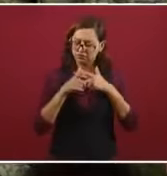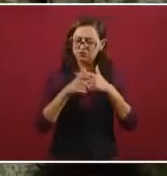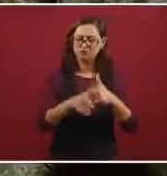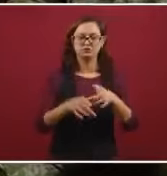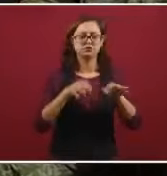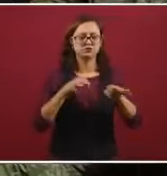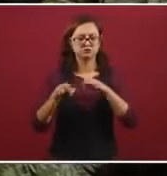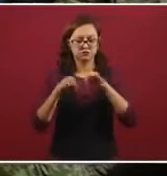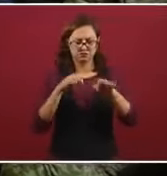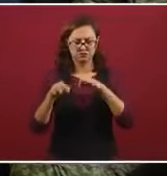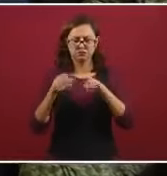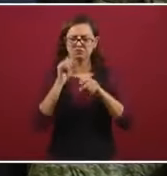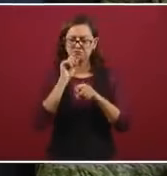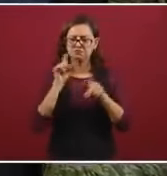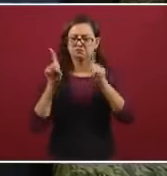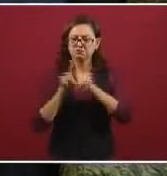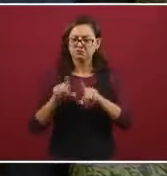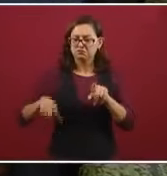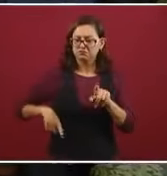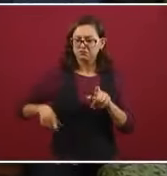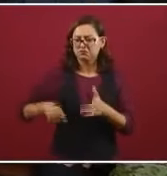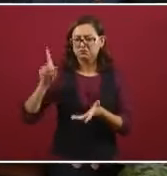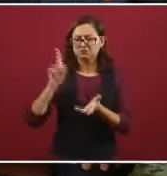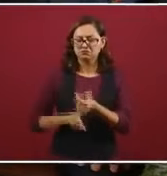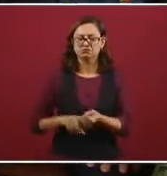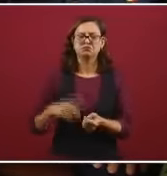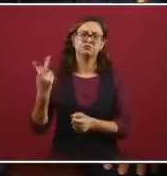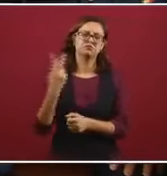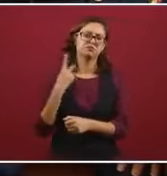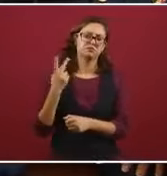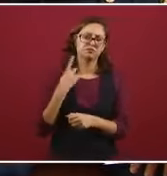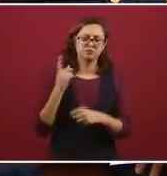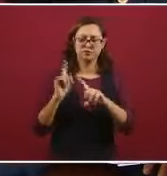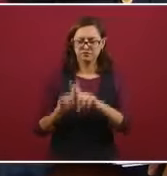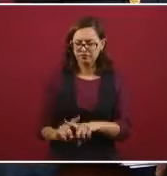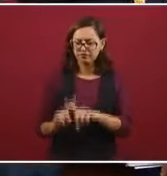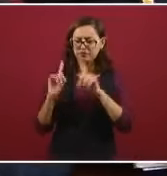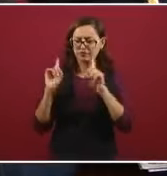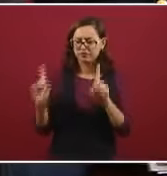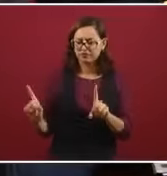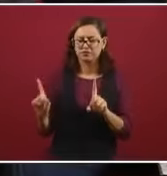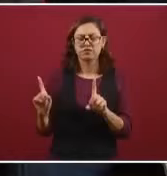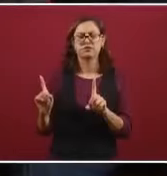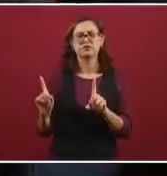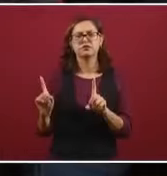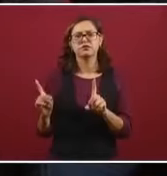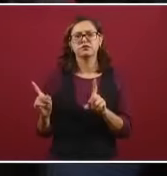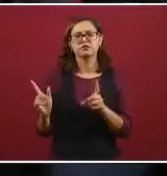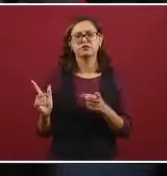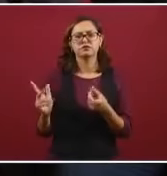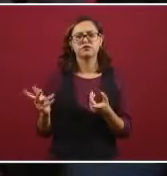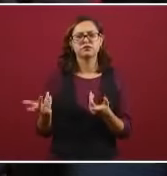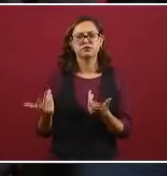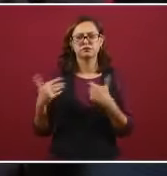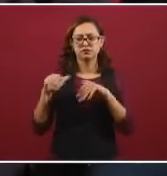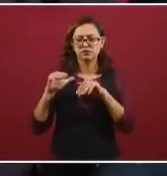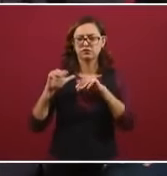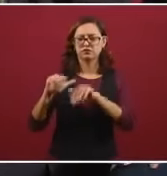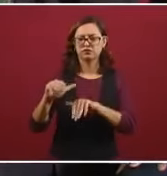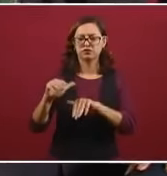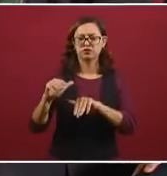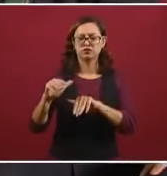también, una política distinta en materia de